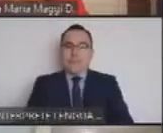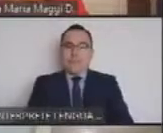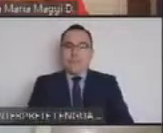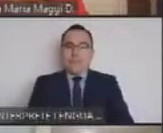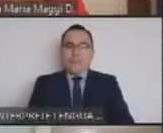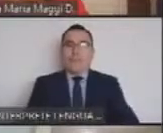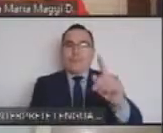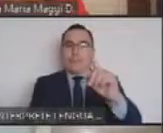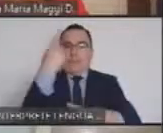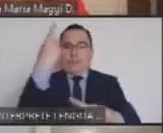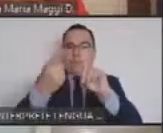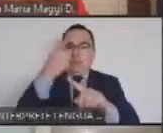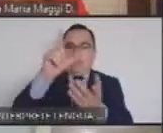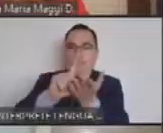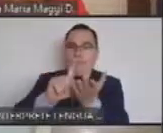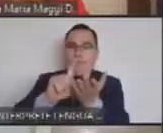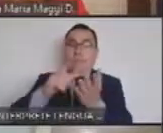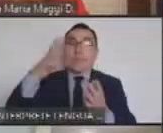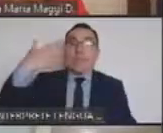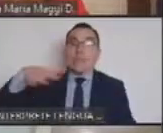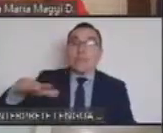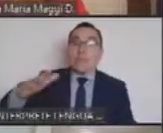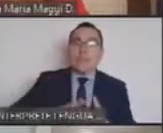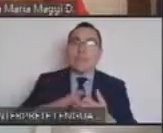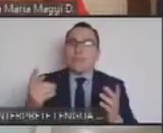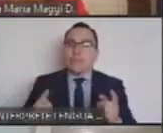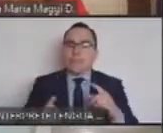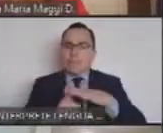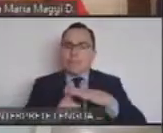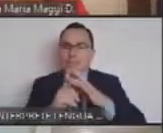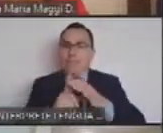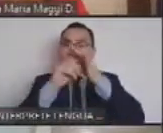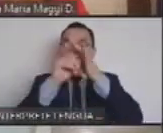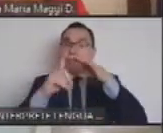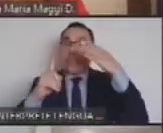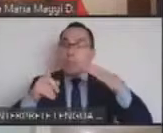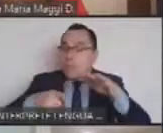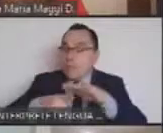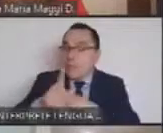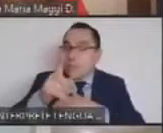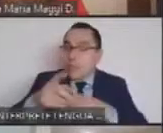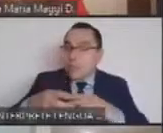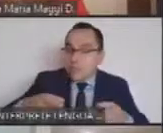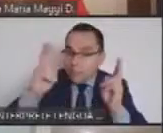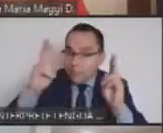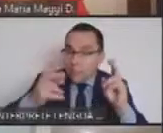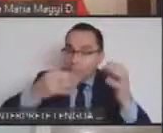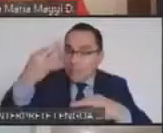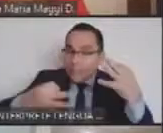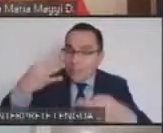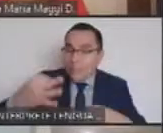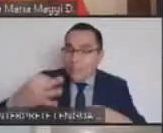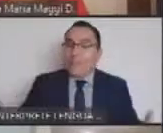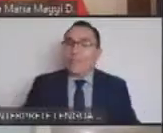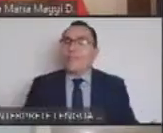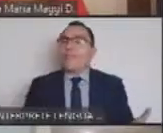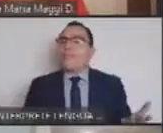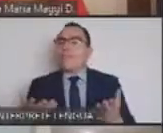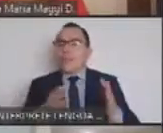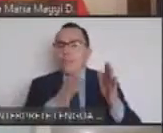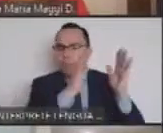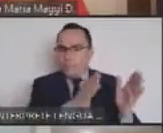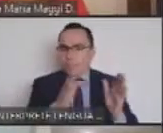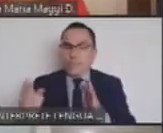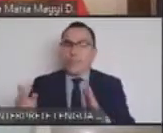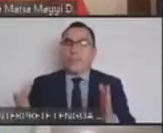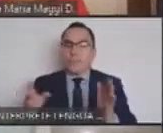En primer lugar, es importante relevar que el derecho a acceso a la justicia posee una dimensión judicial que está referida al